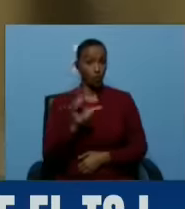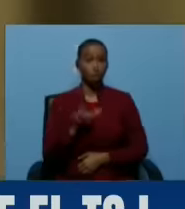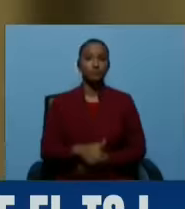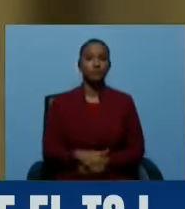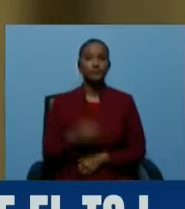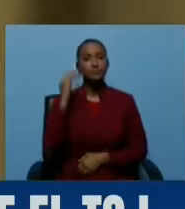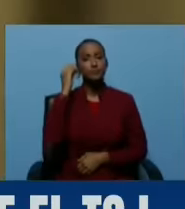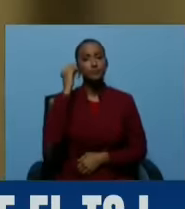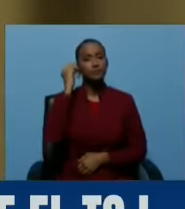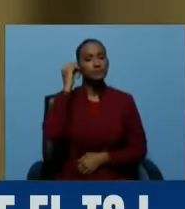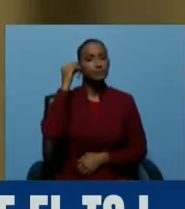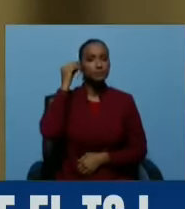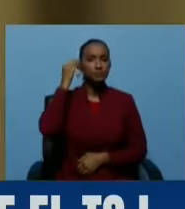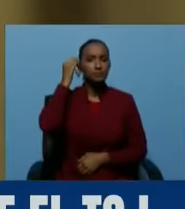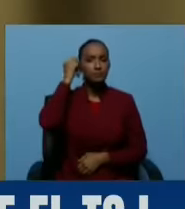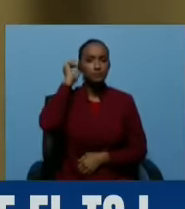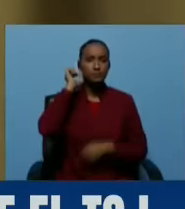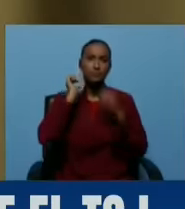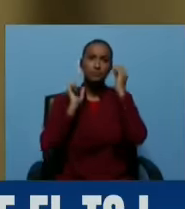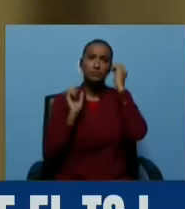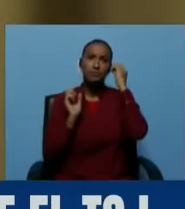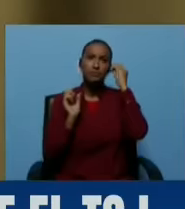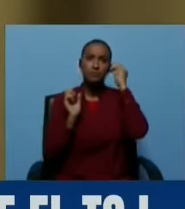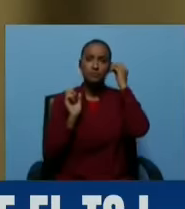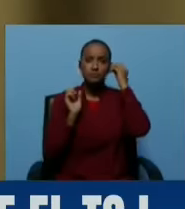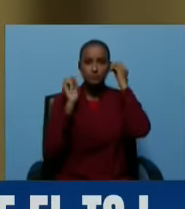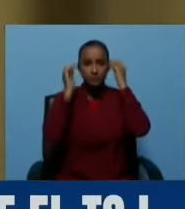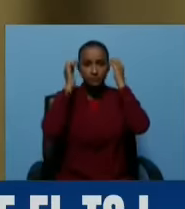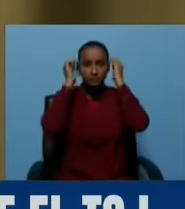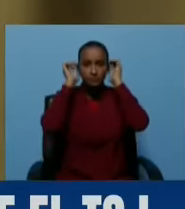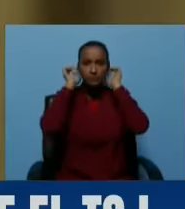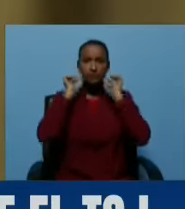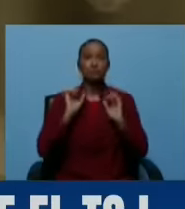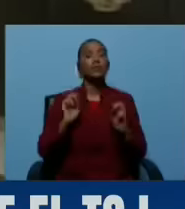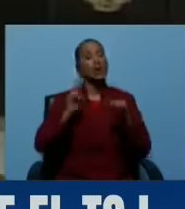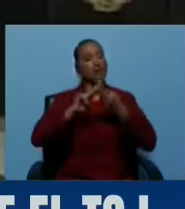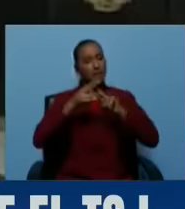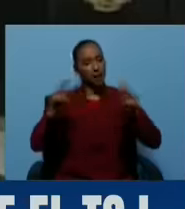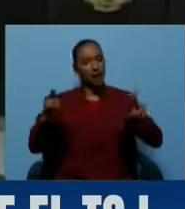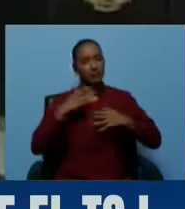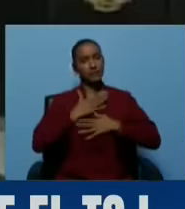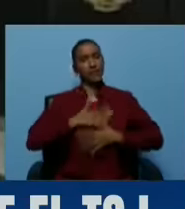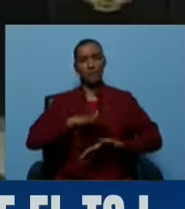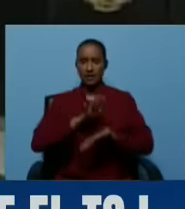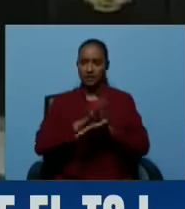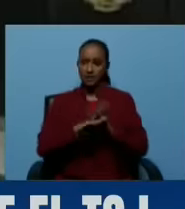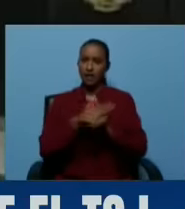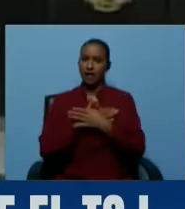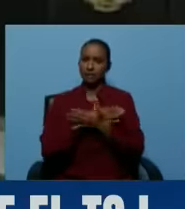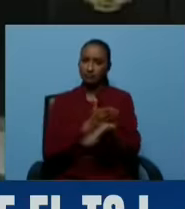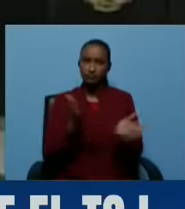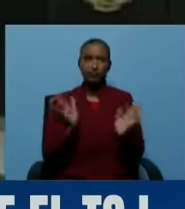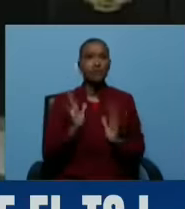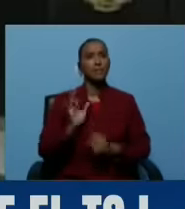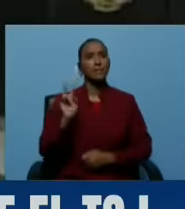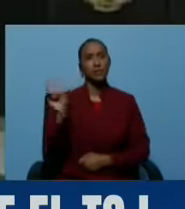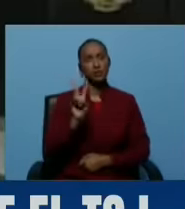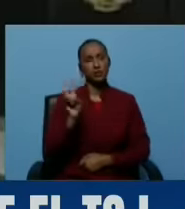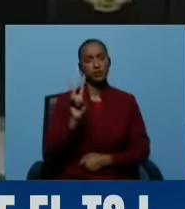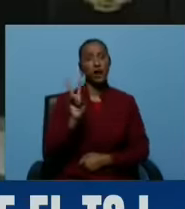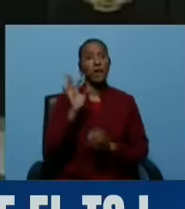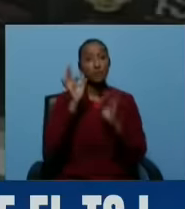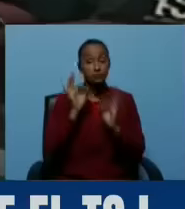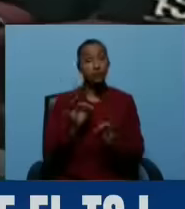la intención de garantizar la paz, la estabilidad del país. Presidente Nicolás Maduro, en pro de